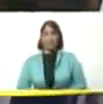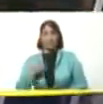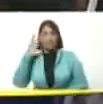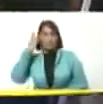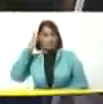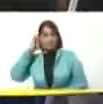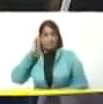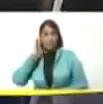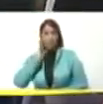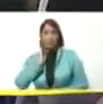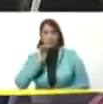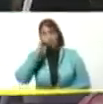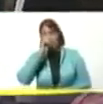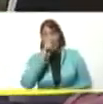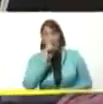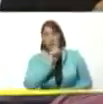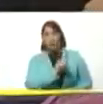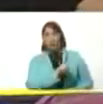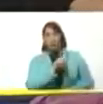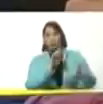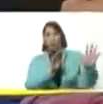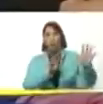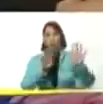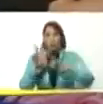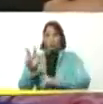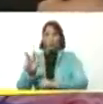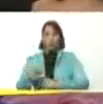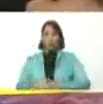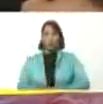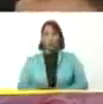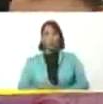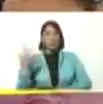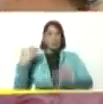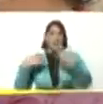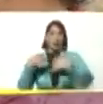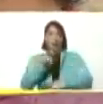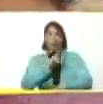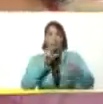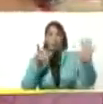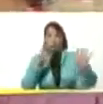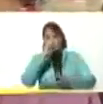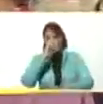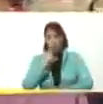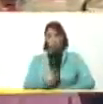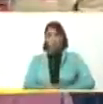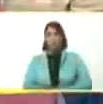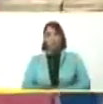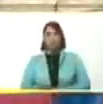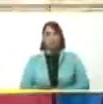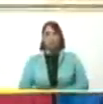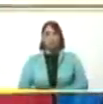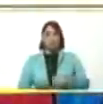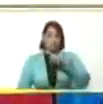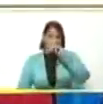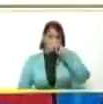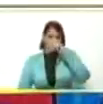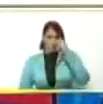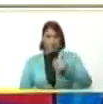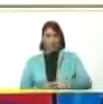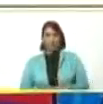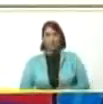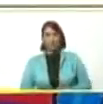año 1993... Hace 28 años, este muchacho,